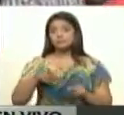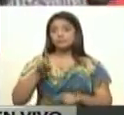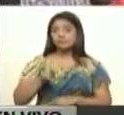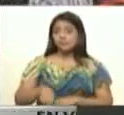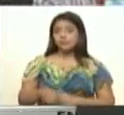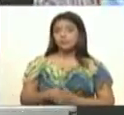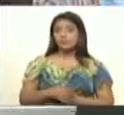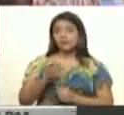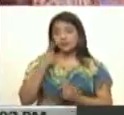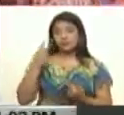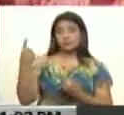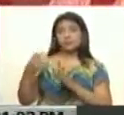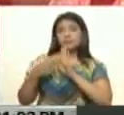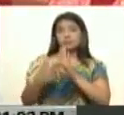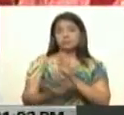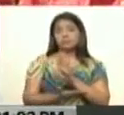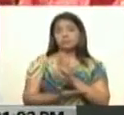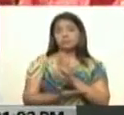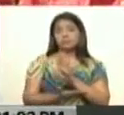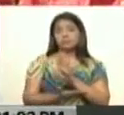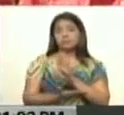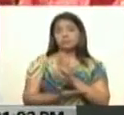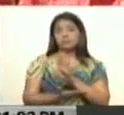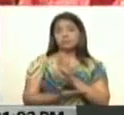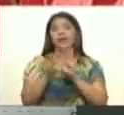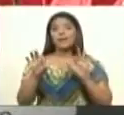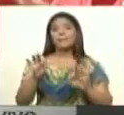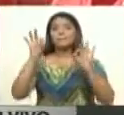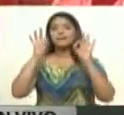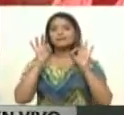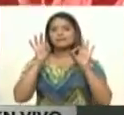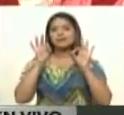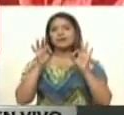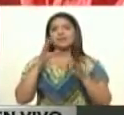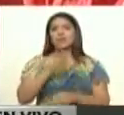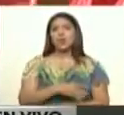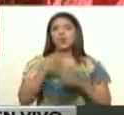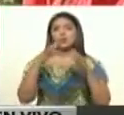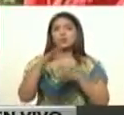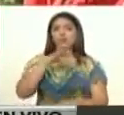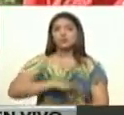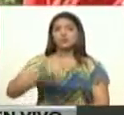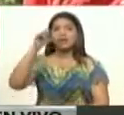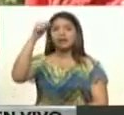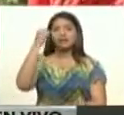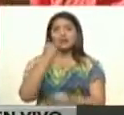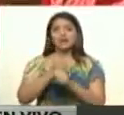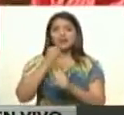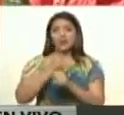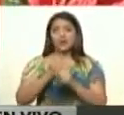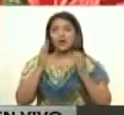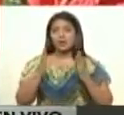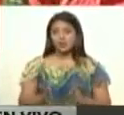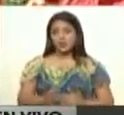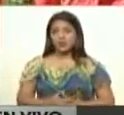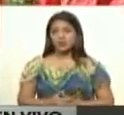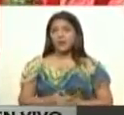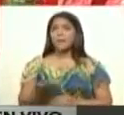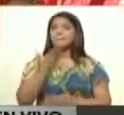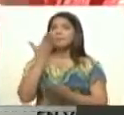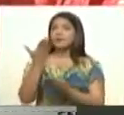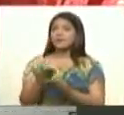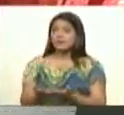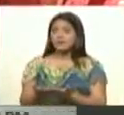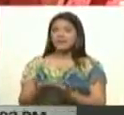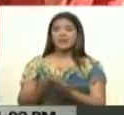para presentarle a nuestro compañero especial de los consejos socialistas de trabajadores y trabajadoras, para pedirle